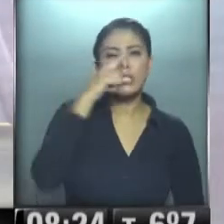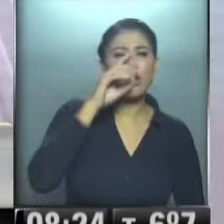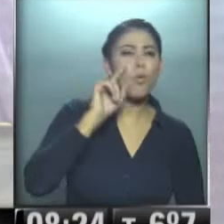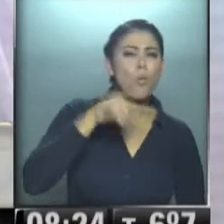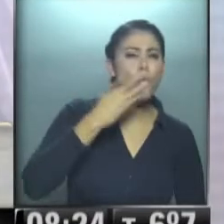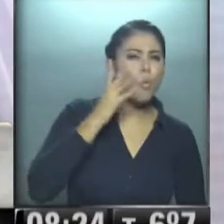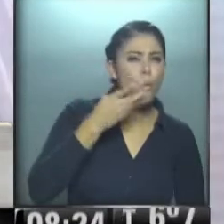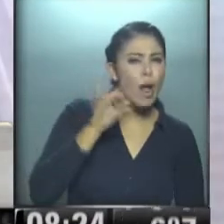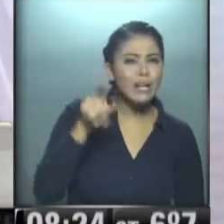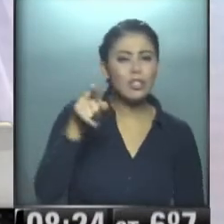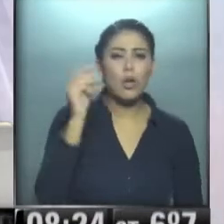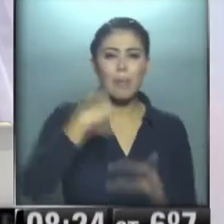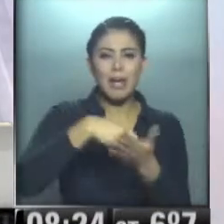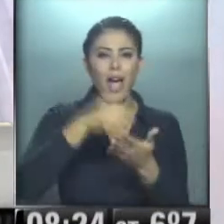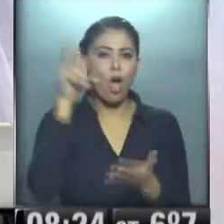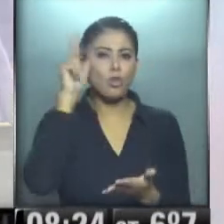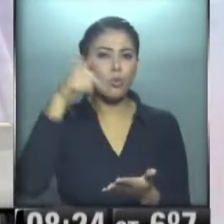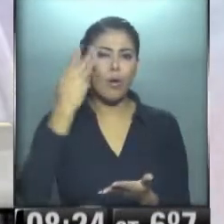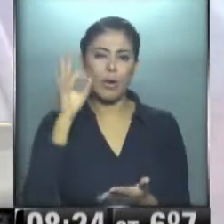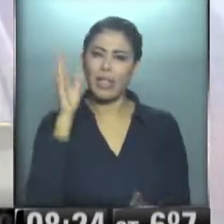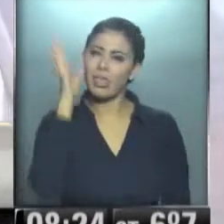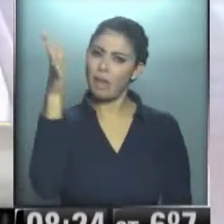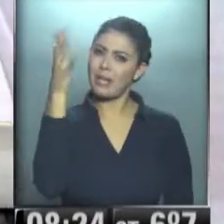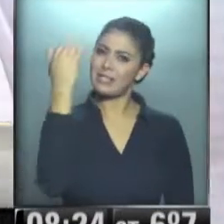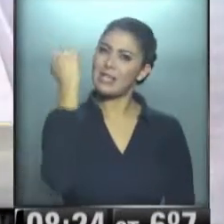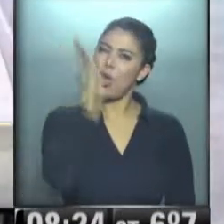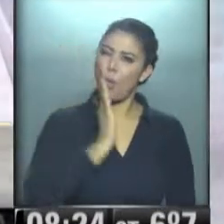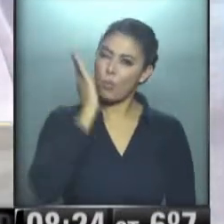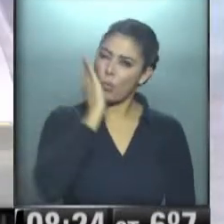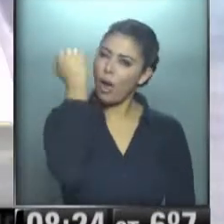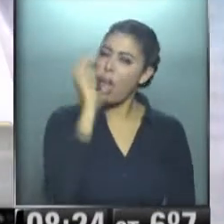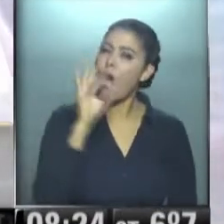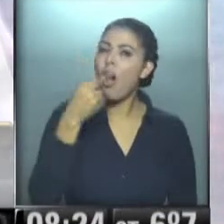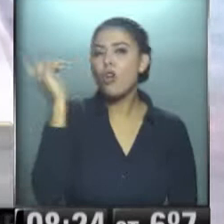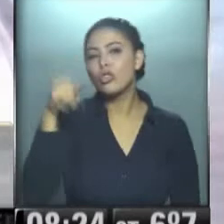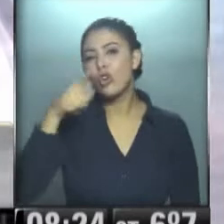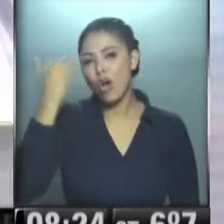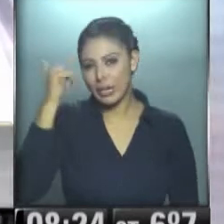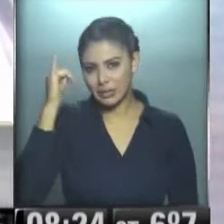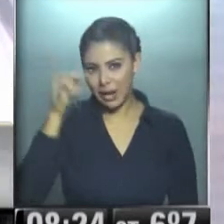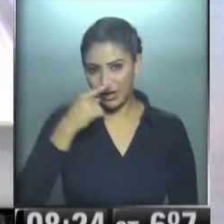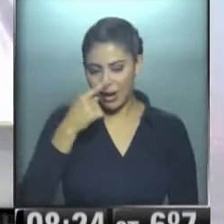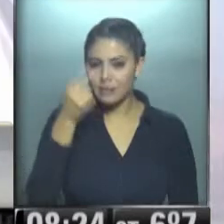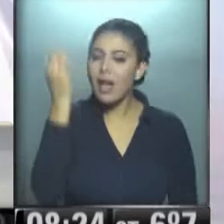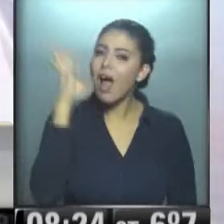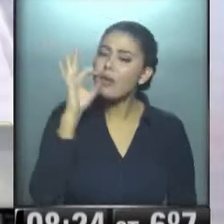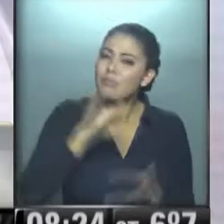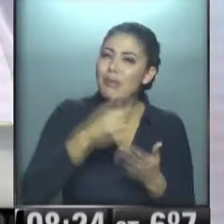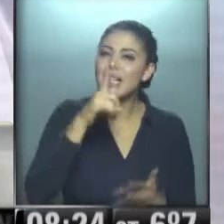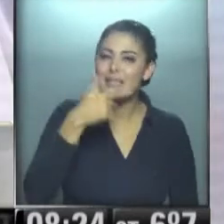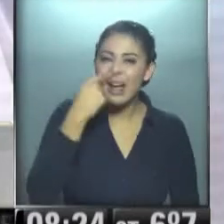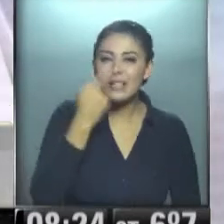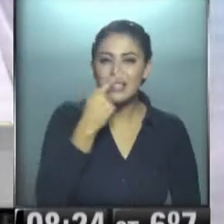ellos pagaron 840 demasiado generosos o alguna sospecha de algún interés había algún detalle que me pareció